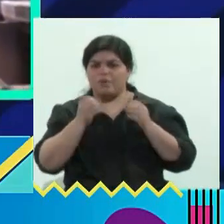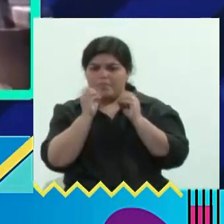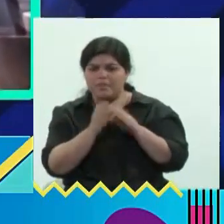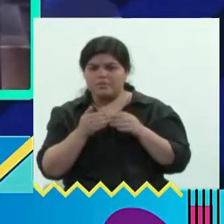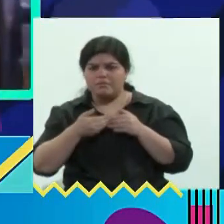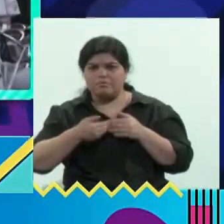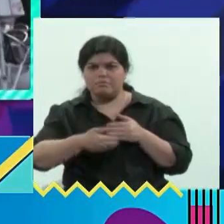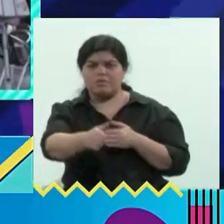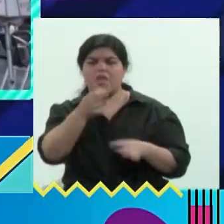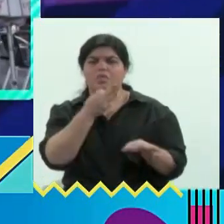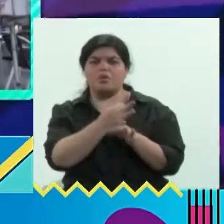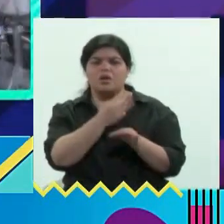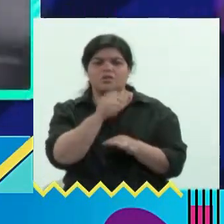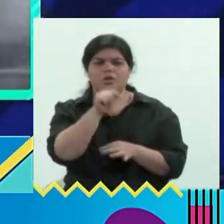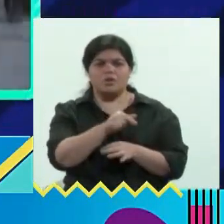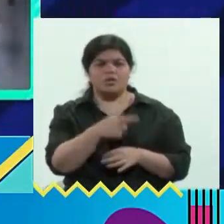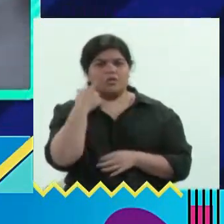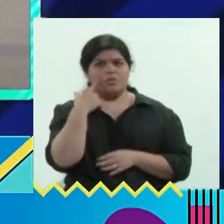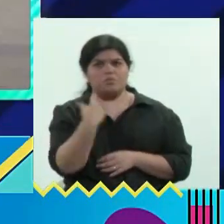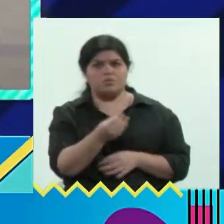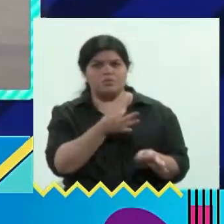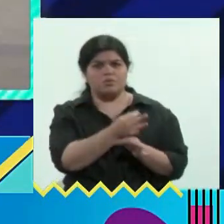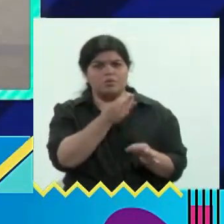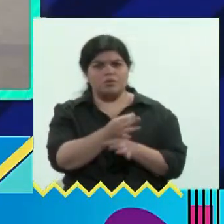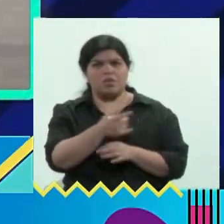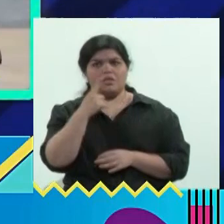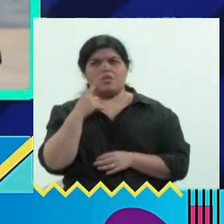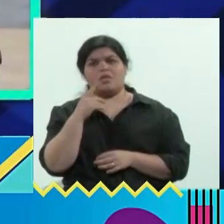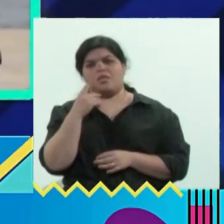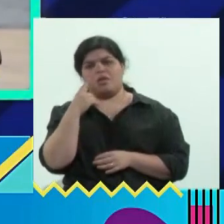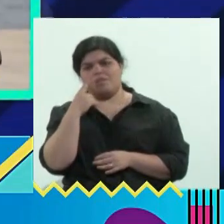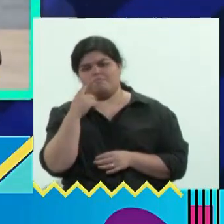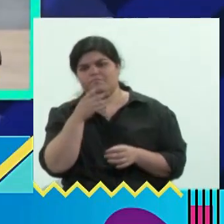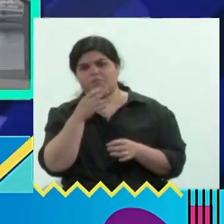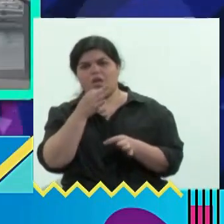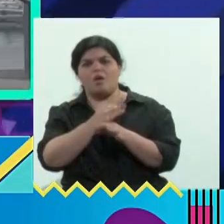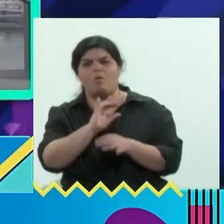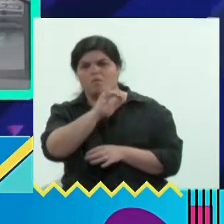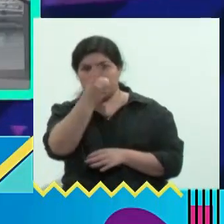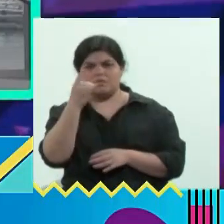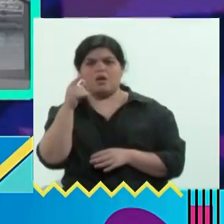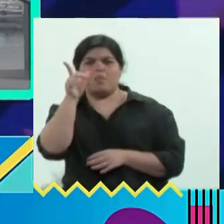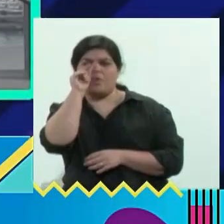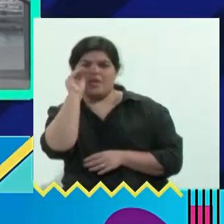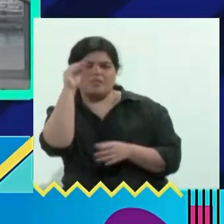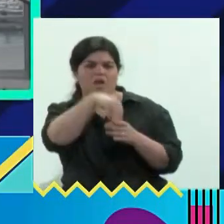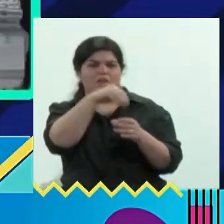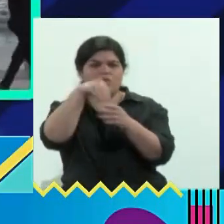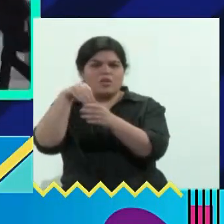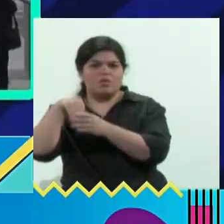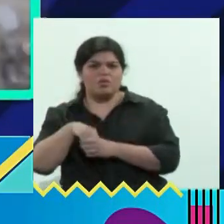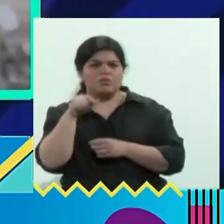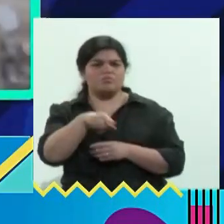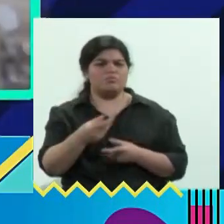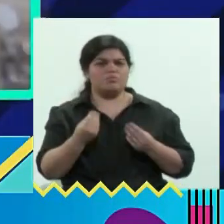desde la educación ciudadana, desde la educación universitaria, desde la educación política, por ejemplo, ¿no? Entonces, es un tema muy complejo